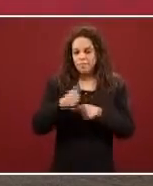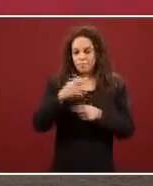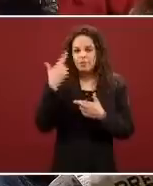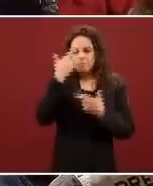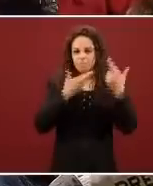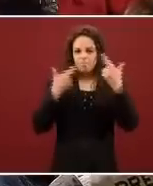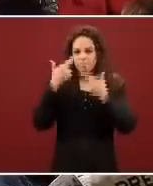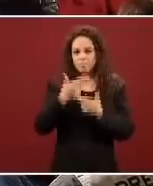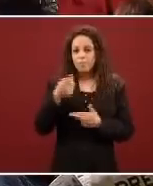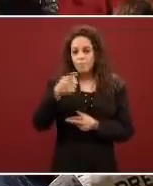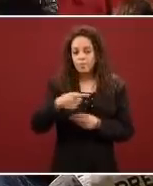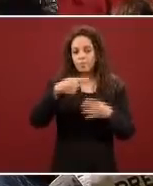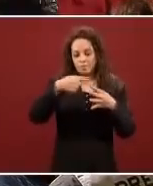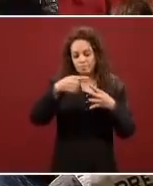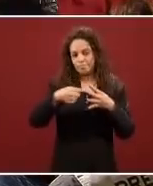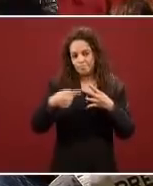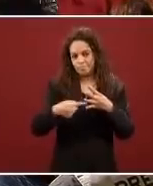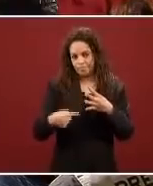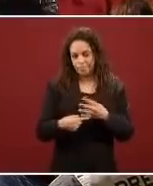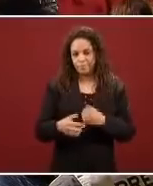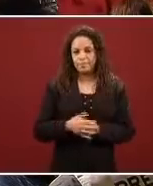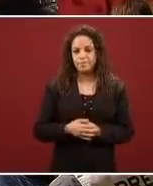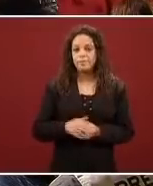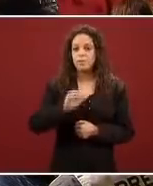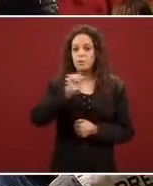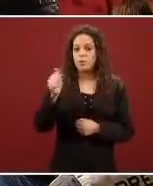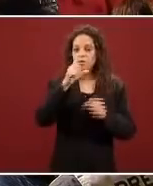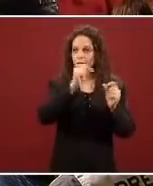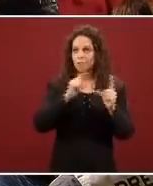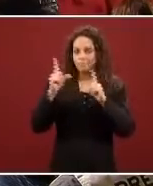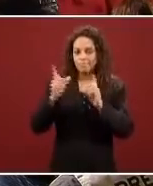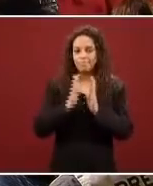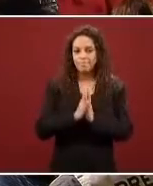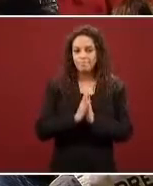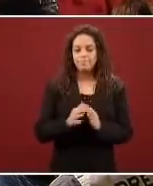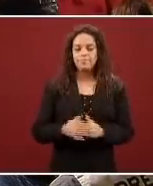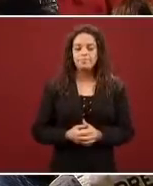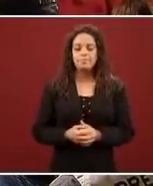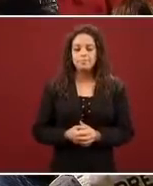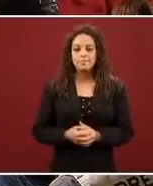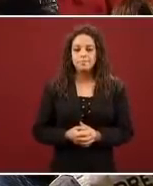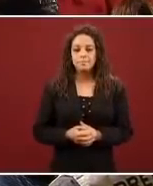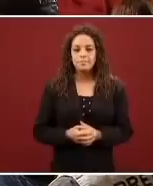de estos componentes. La siguiente, por favor. ¿Cómo es que